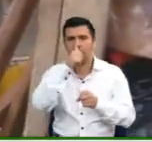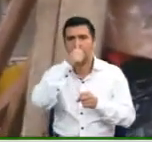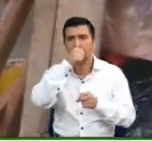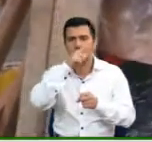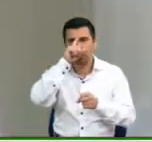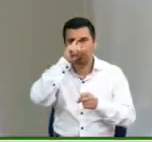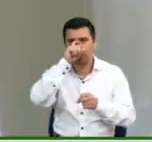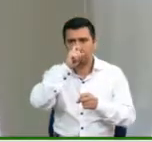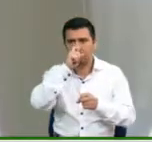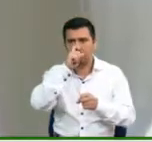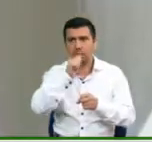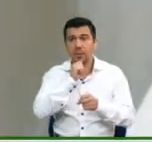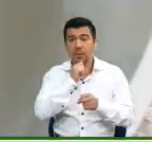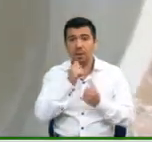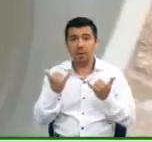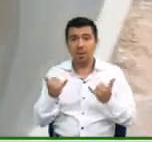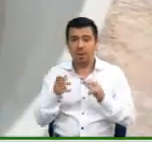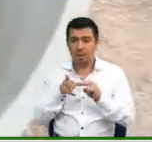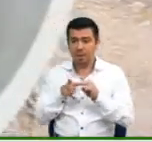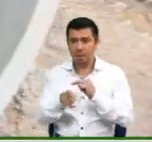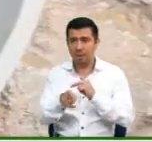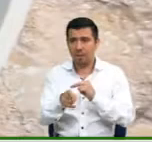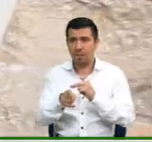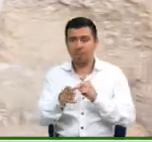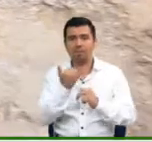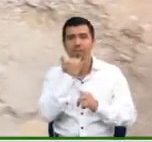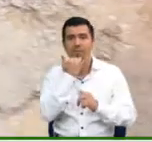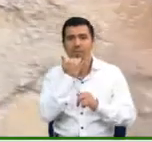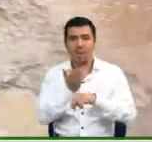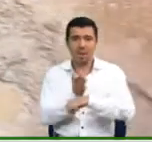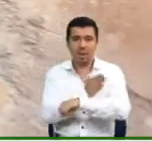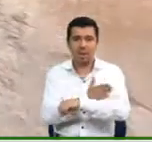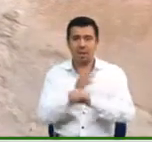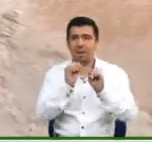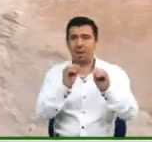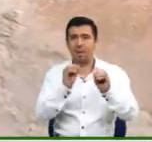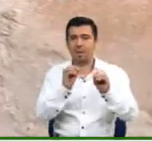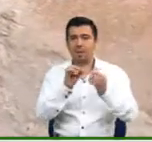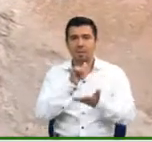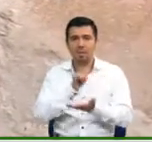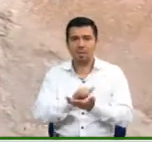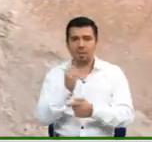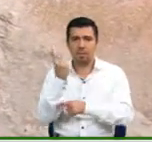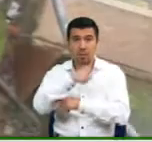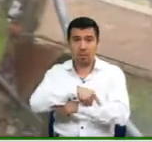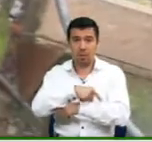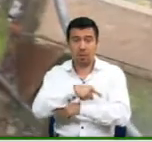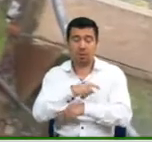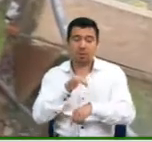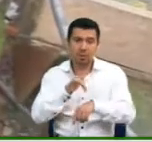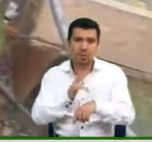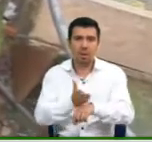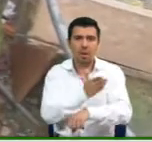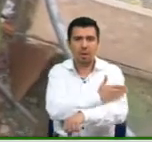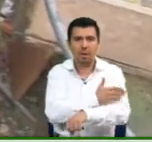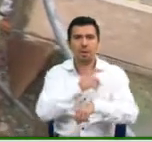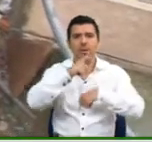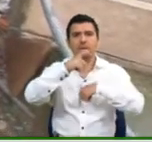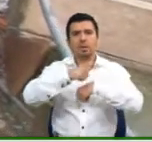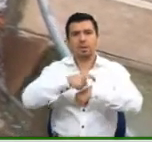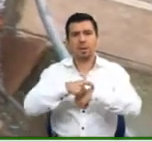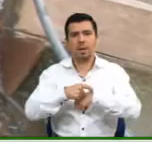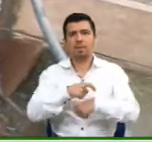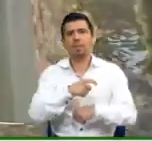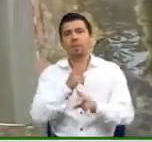solo que no podemos avisar lo si en el mismo día o sea tenemos que hacerlo con precario con tiempo siendo precavidos